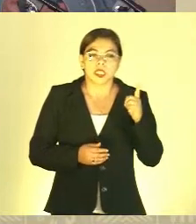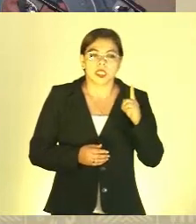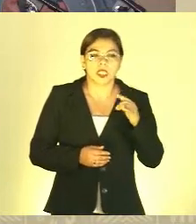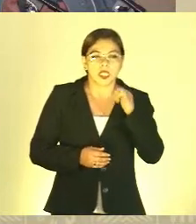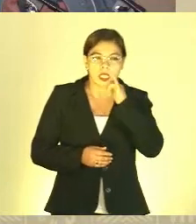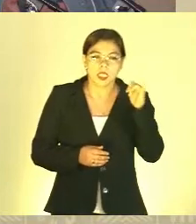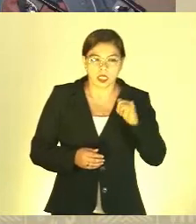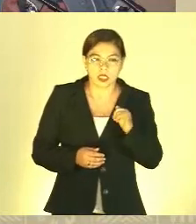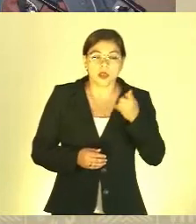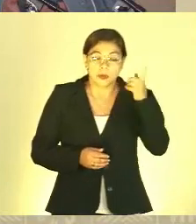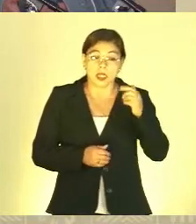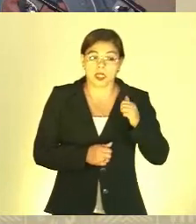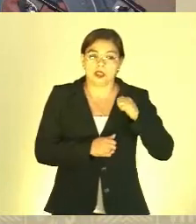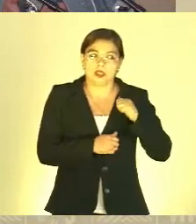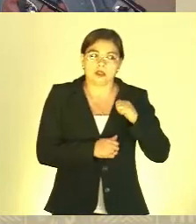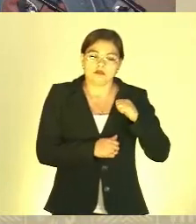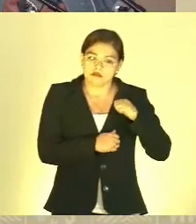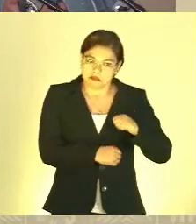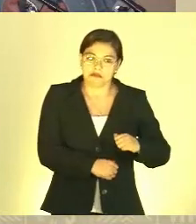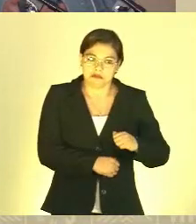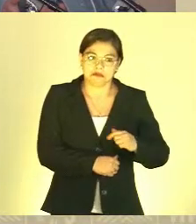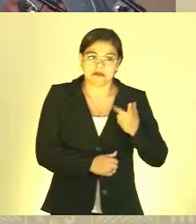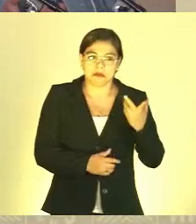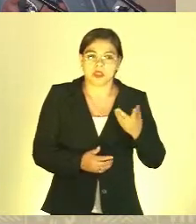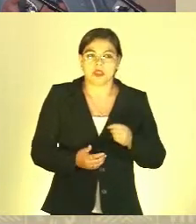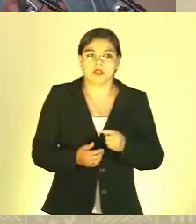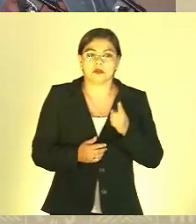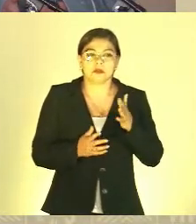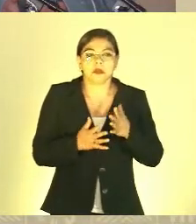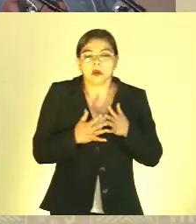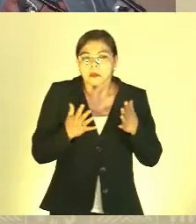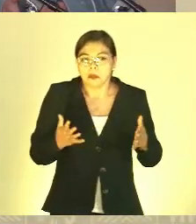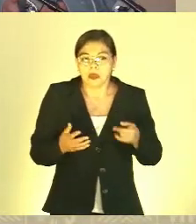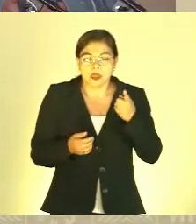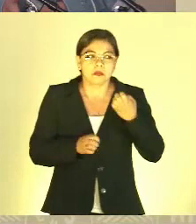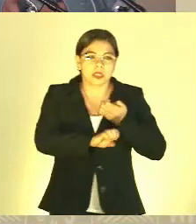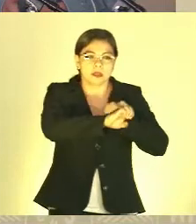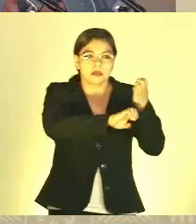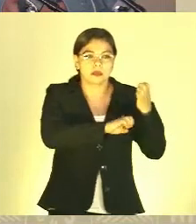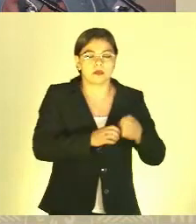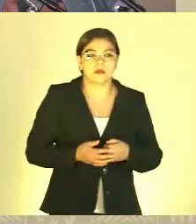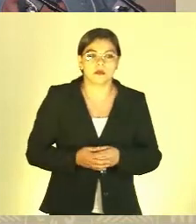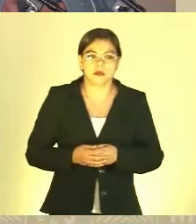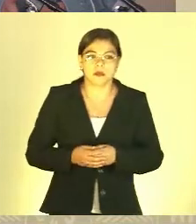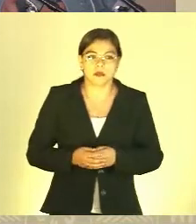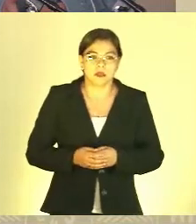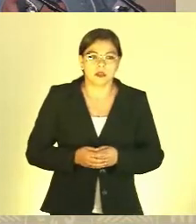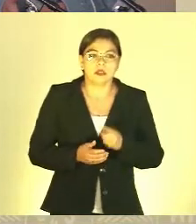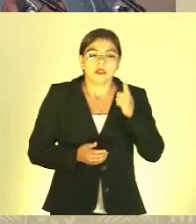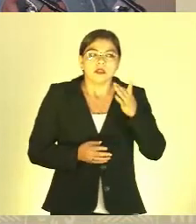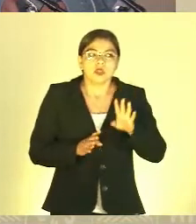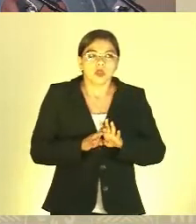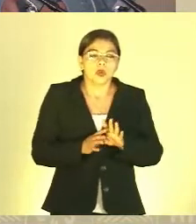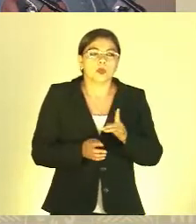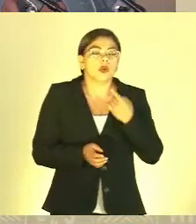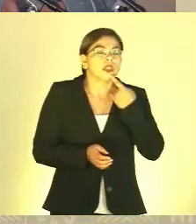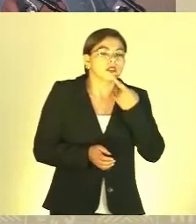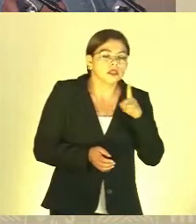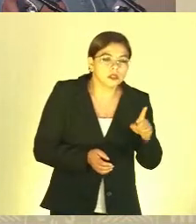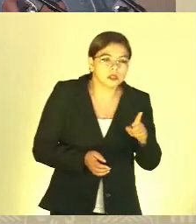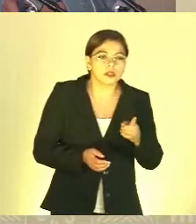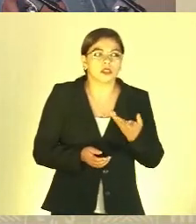era el jefe de ENI, del ente petrolero de Estado, y las acusaciones y